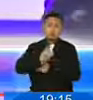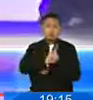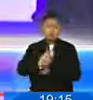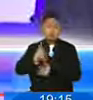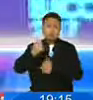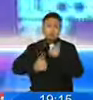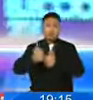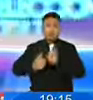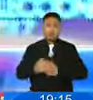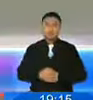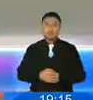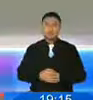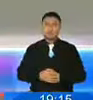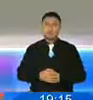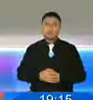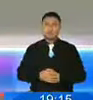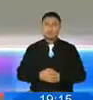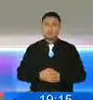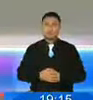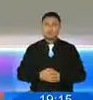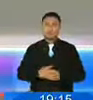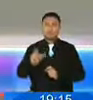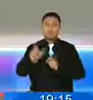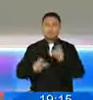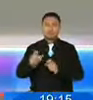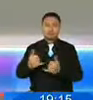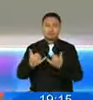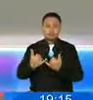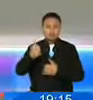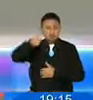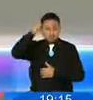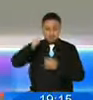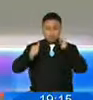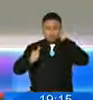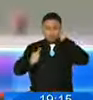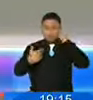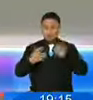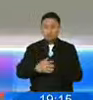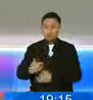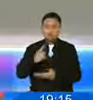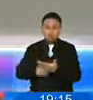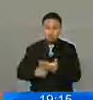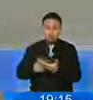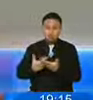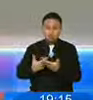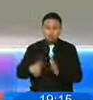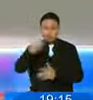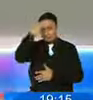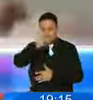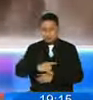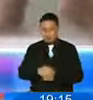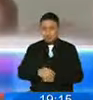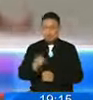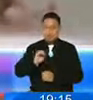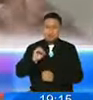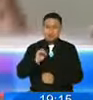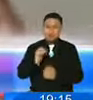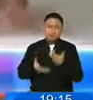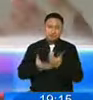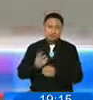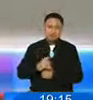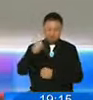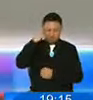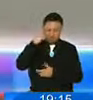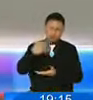de los candidatos. Habrá mucha gente que a partir del debate del día de ayer tomó una decisión, o al menos salió de ese gran margen